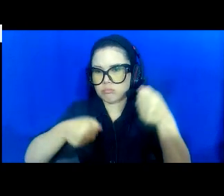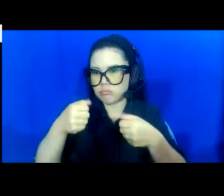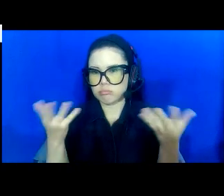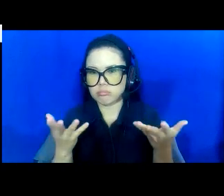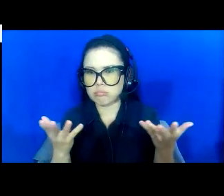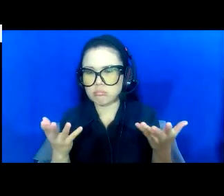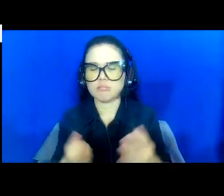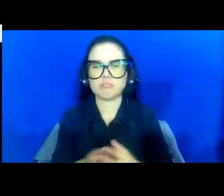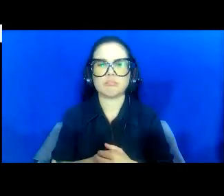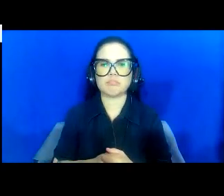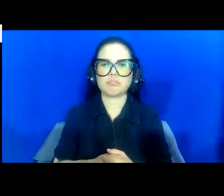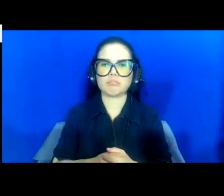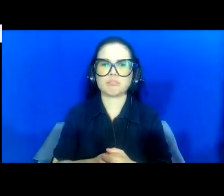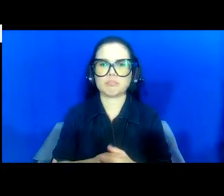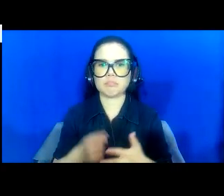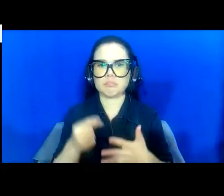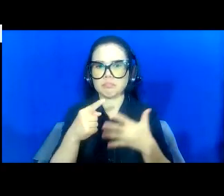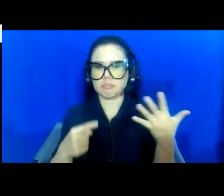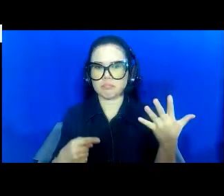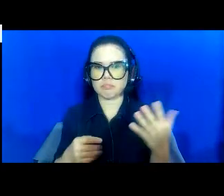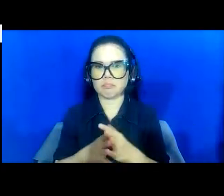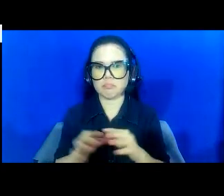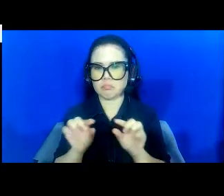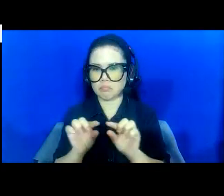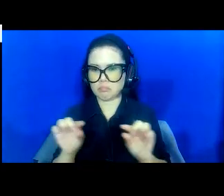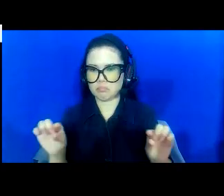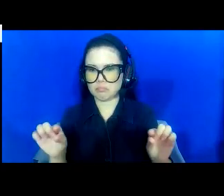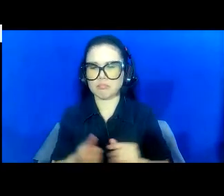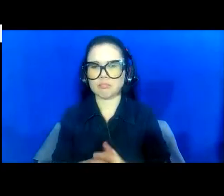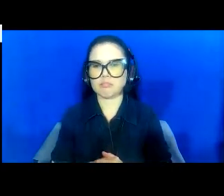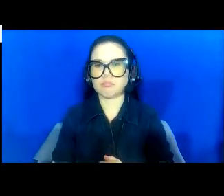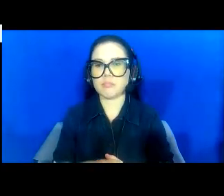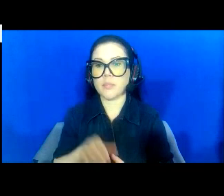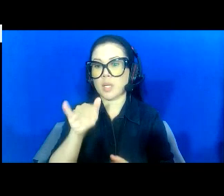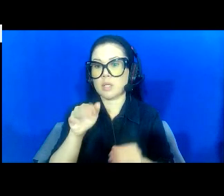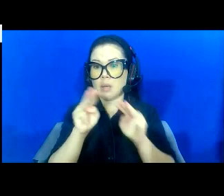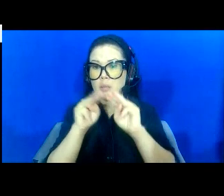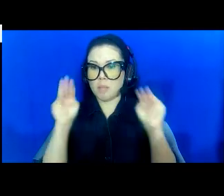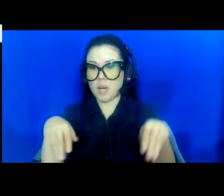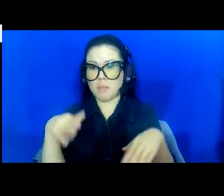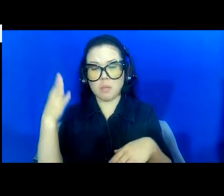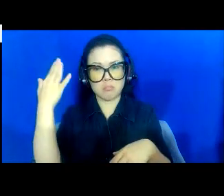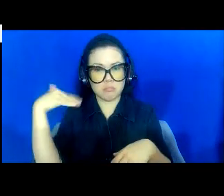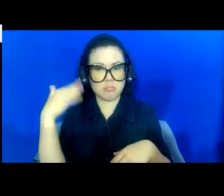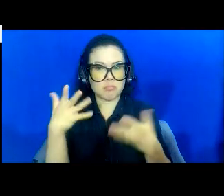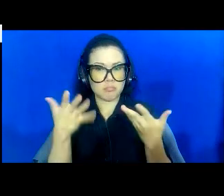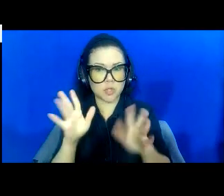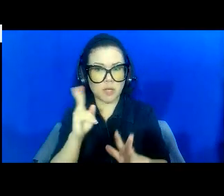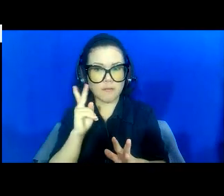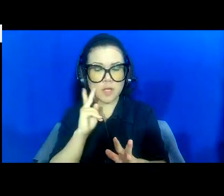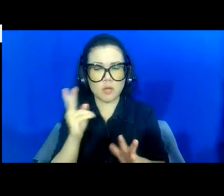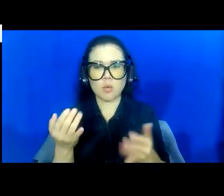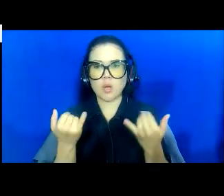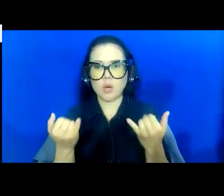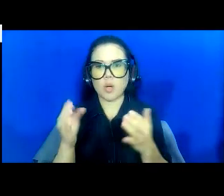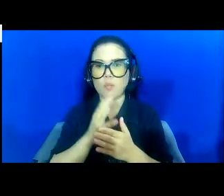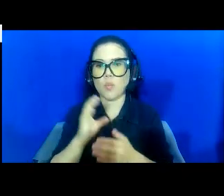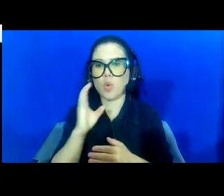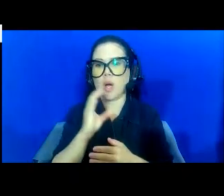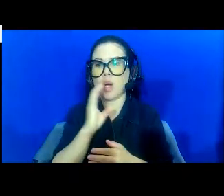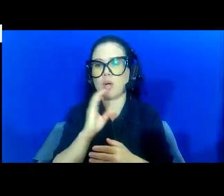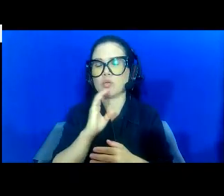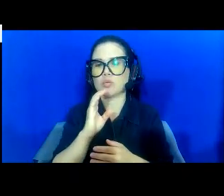Ahora sí. Este mapa ya lo vieron hace un ratito. Acá estamos buscando representar, ¿verdad?, de dónde vienen